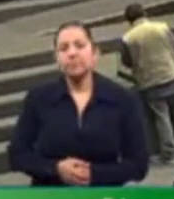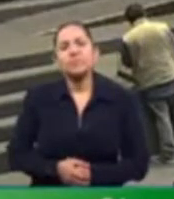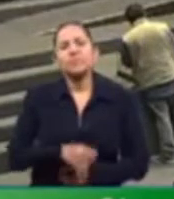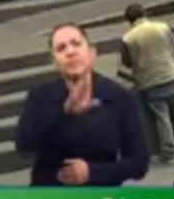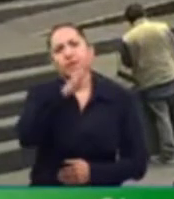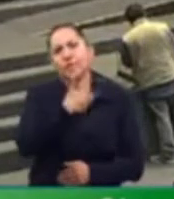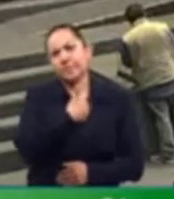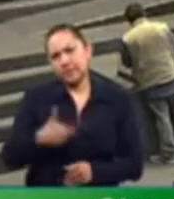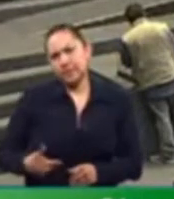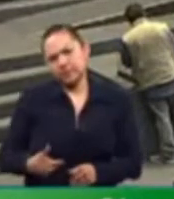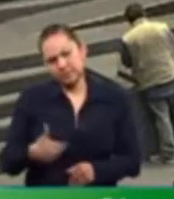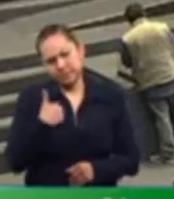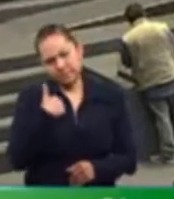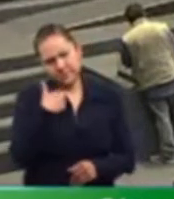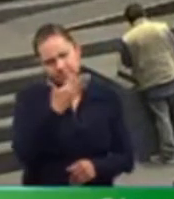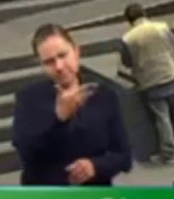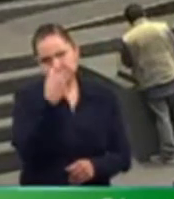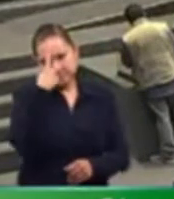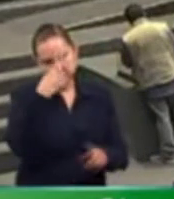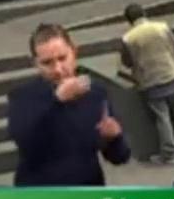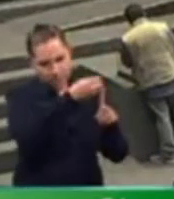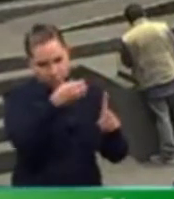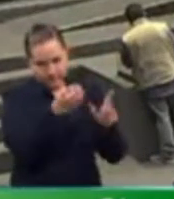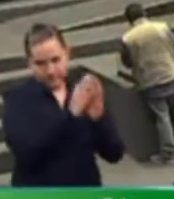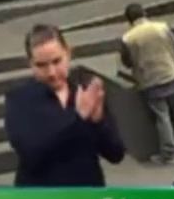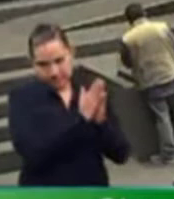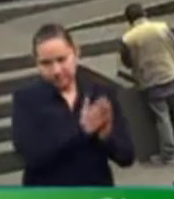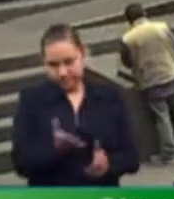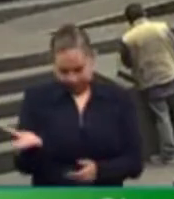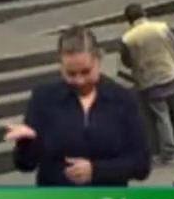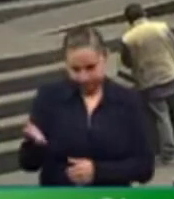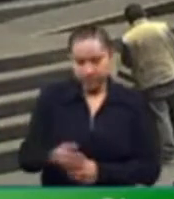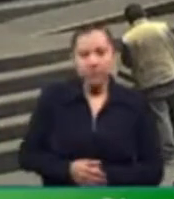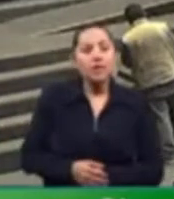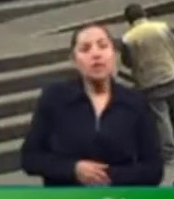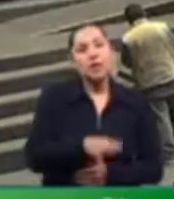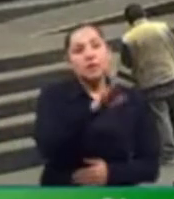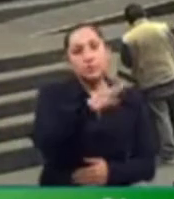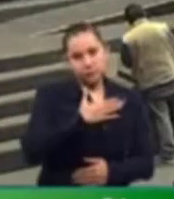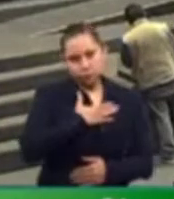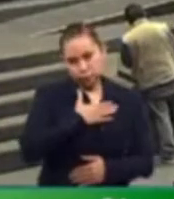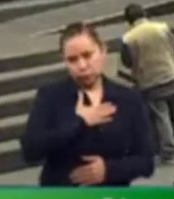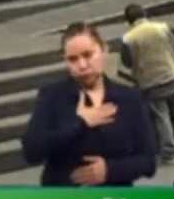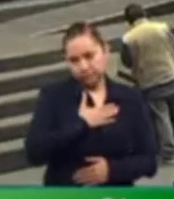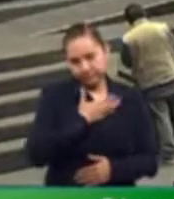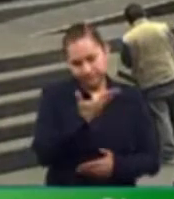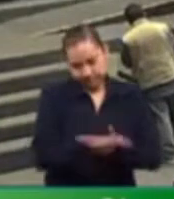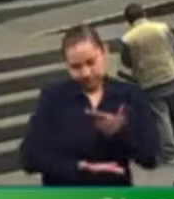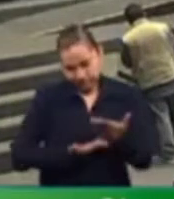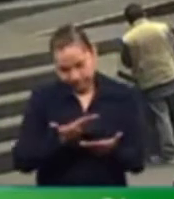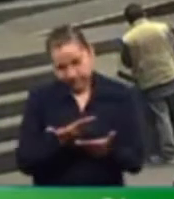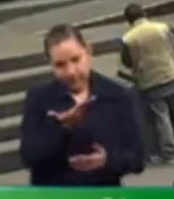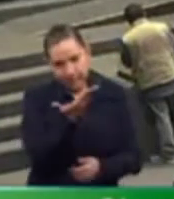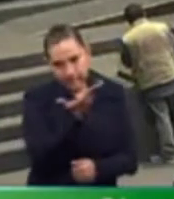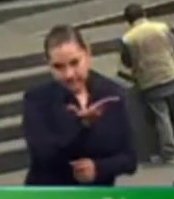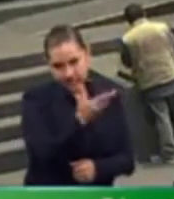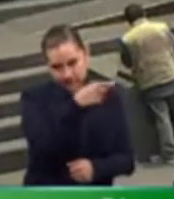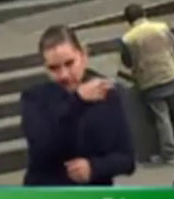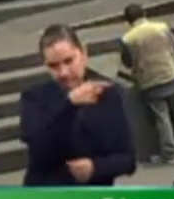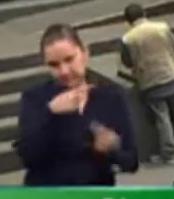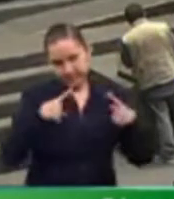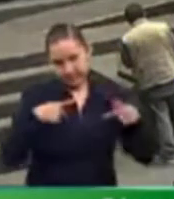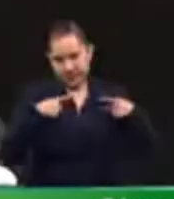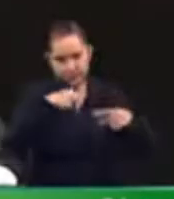Presidente, una moción de orden, si me hace favor. Adelante, diputado. Mire, quiero pedirle al orador, a través de